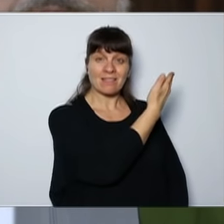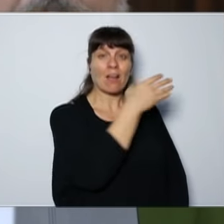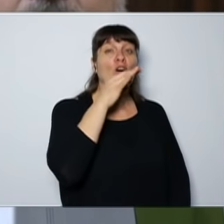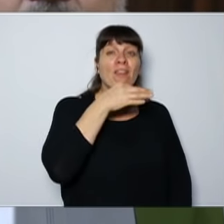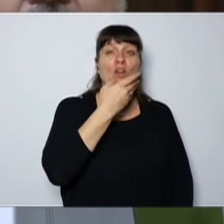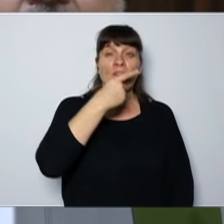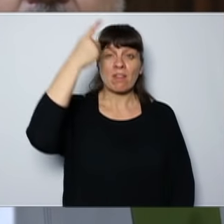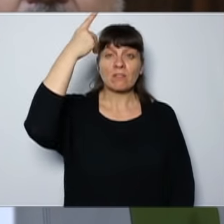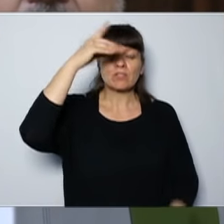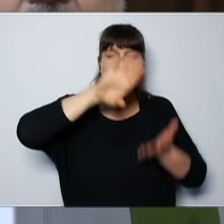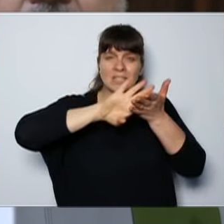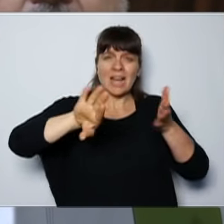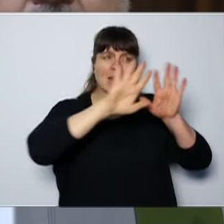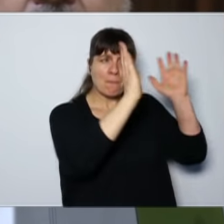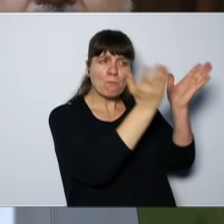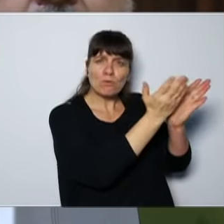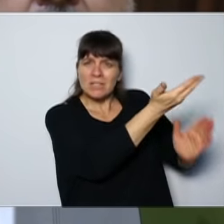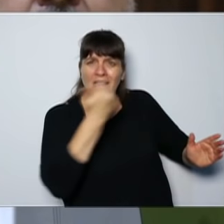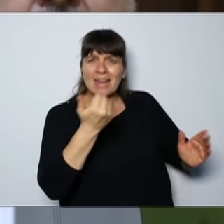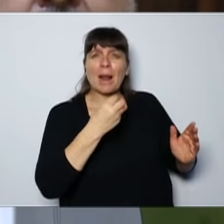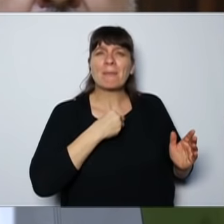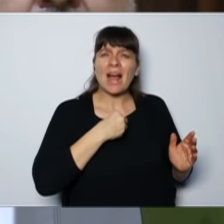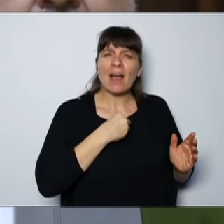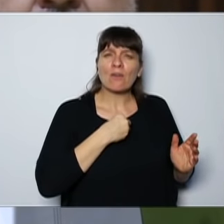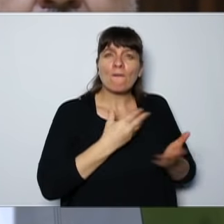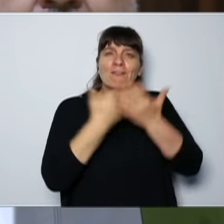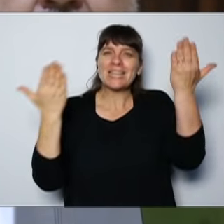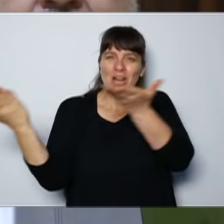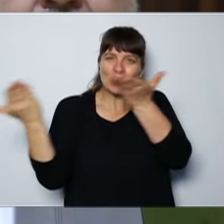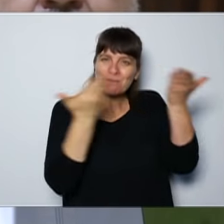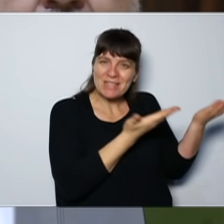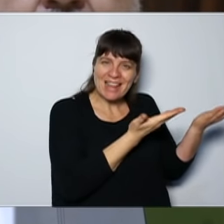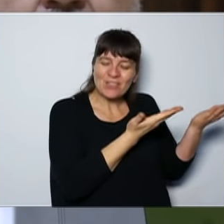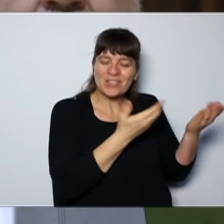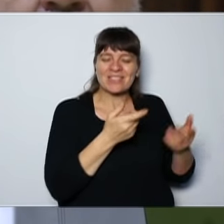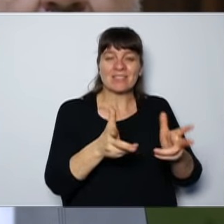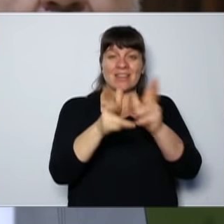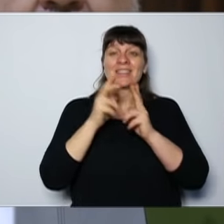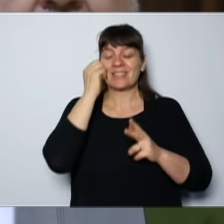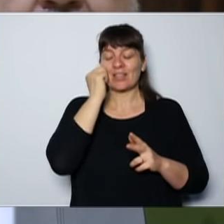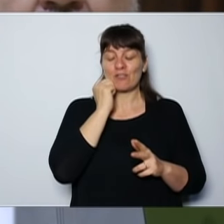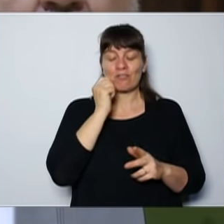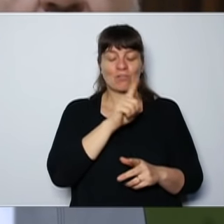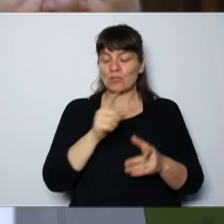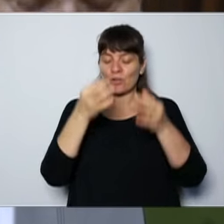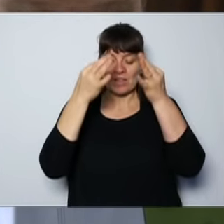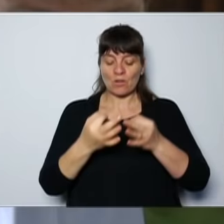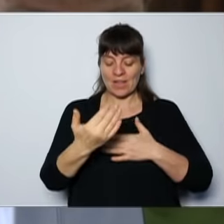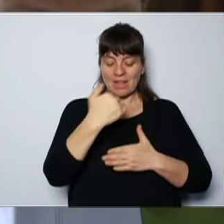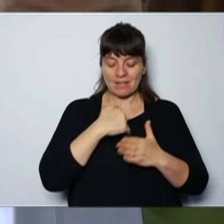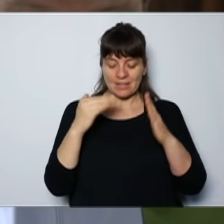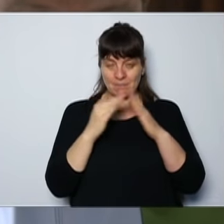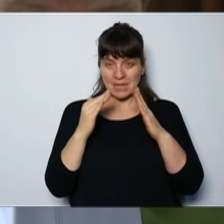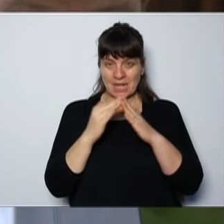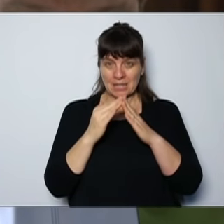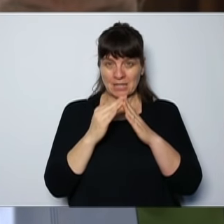El Cordero de Dios que quita el pecado del mundo, felices los llamados a la cena del Señor. Señor, no soy